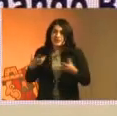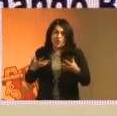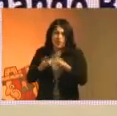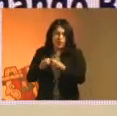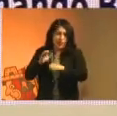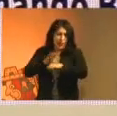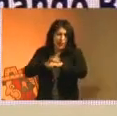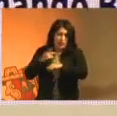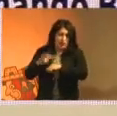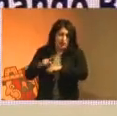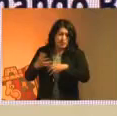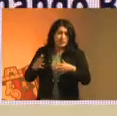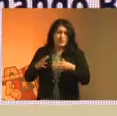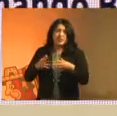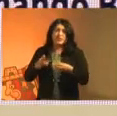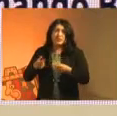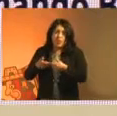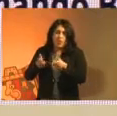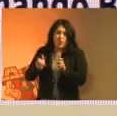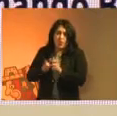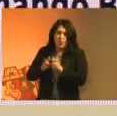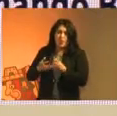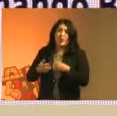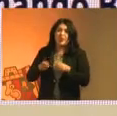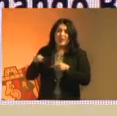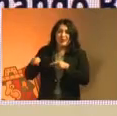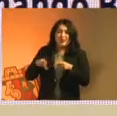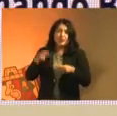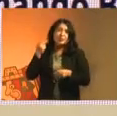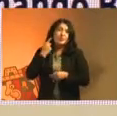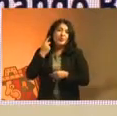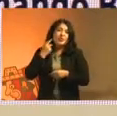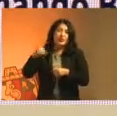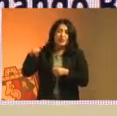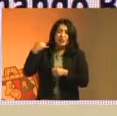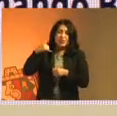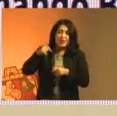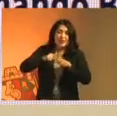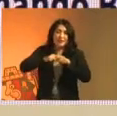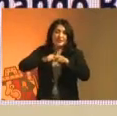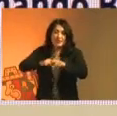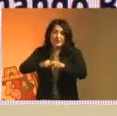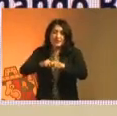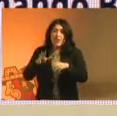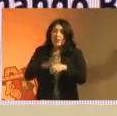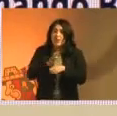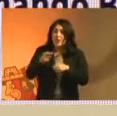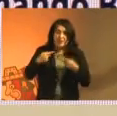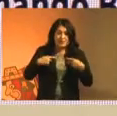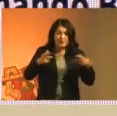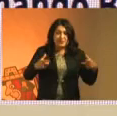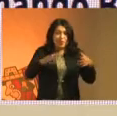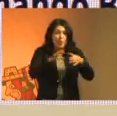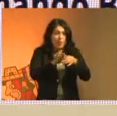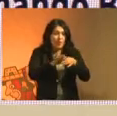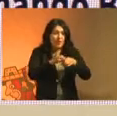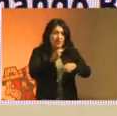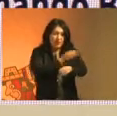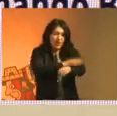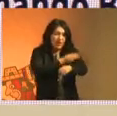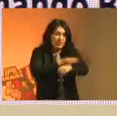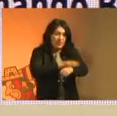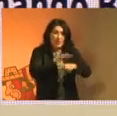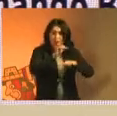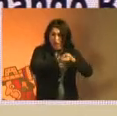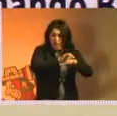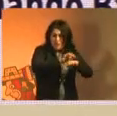no puede seguir haciendo política en yucatán cuando la gente con la que con la que él estaba vinculado y que eran enemigos de madero pues ahora resulta